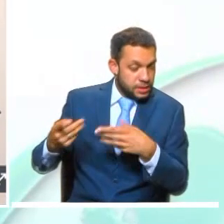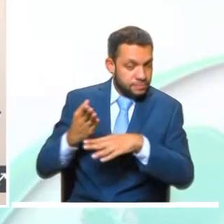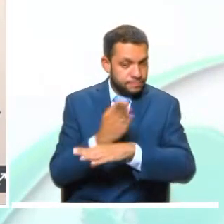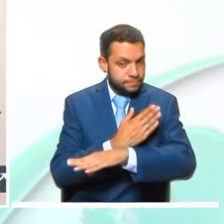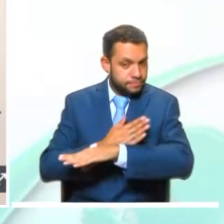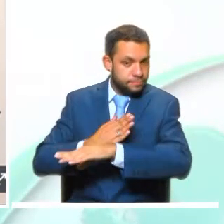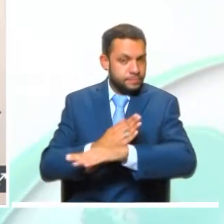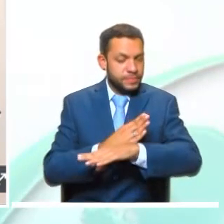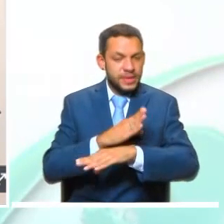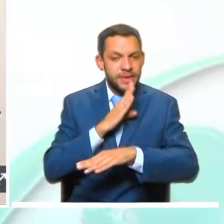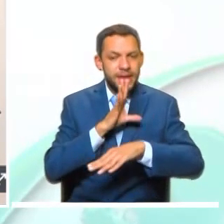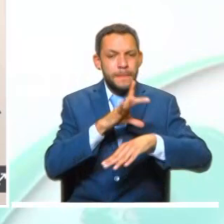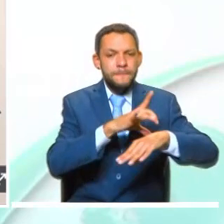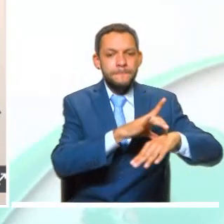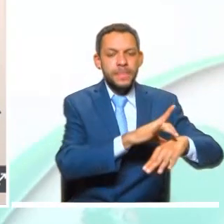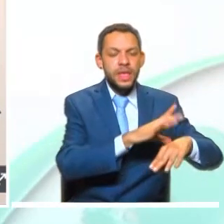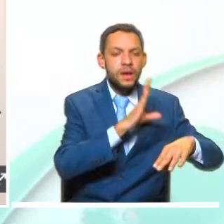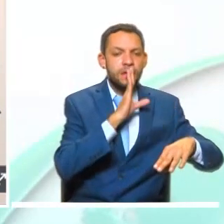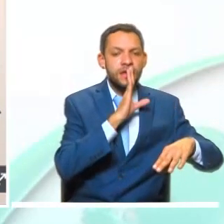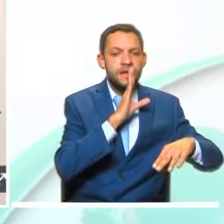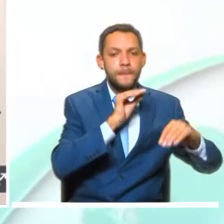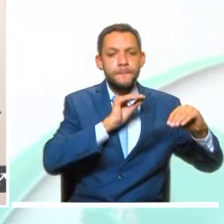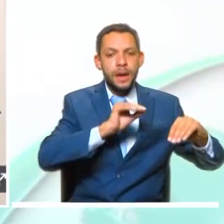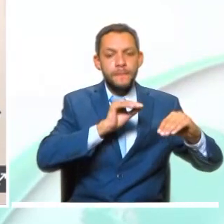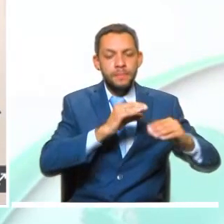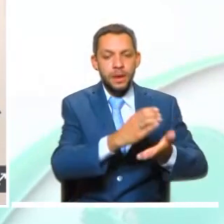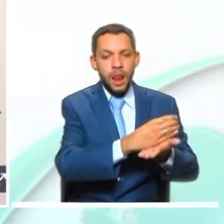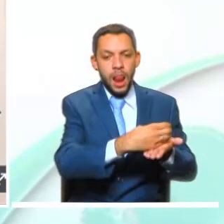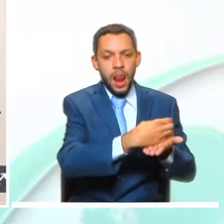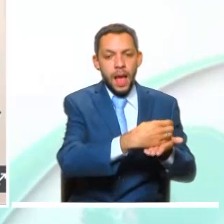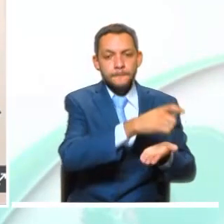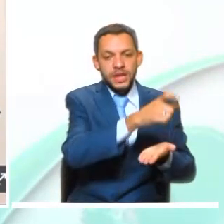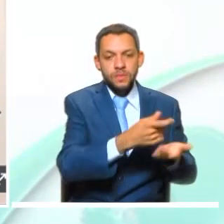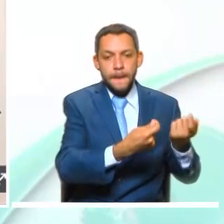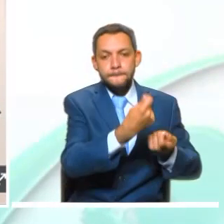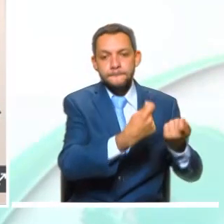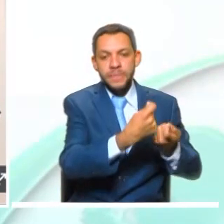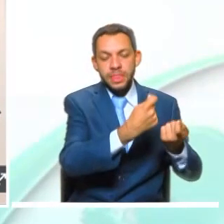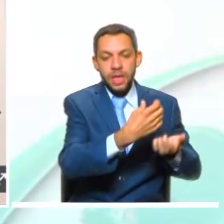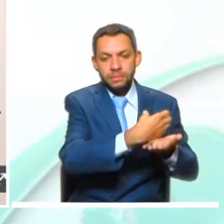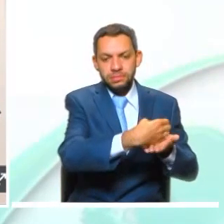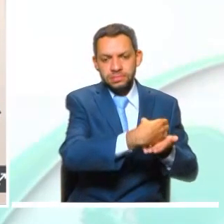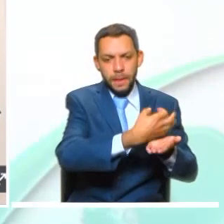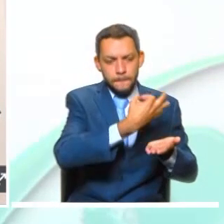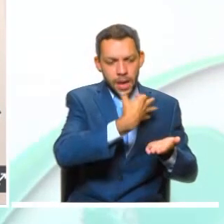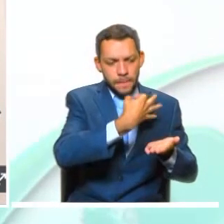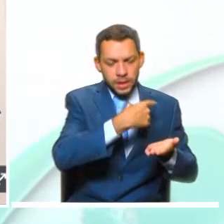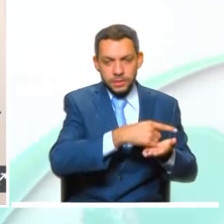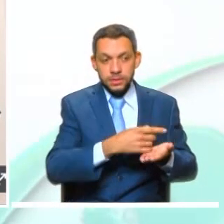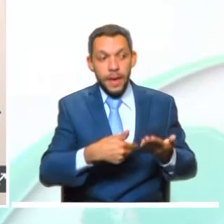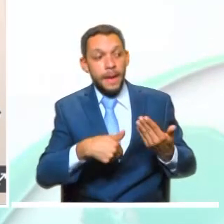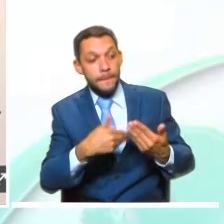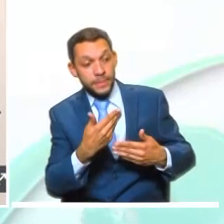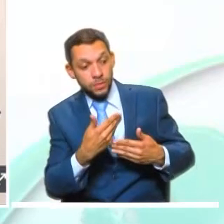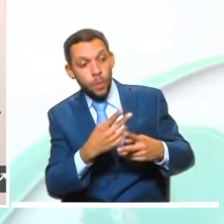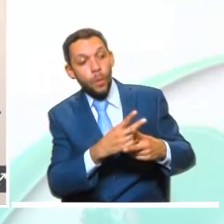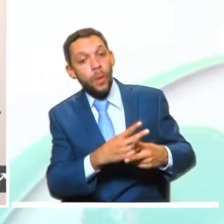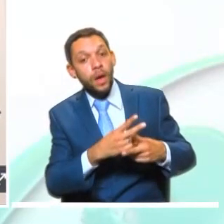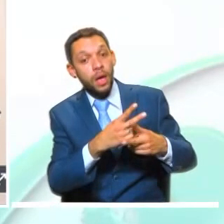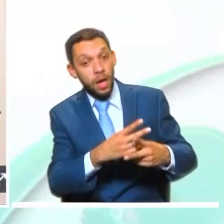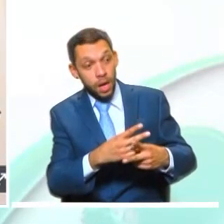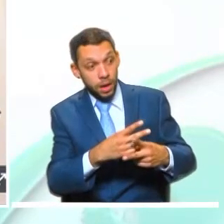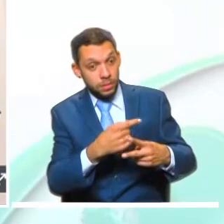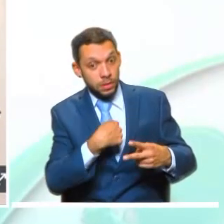saben que fue su médico un farmaceuta y empezar a planificar es muy delicado